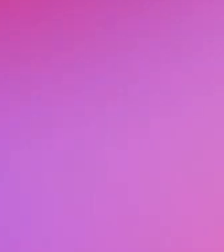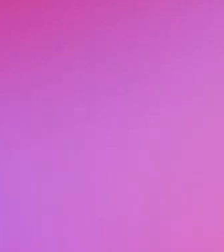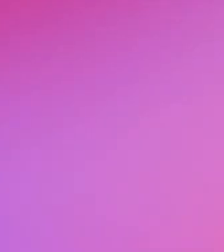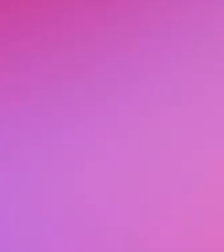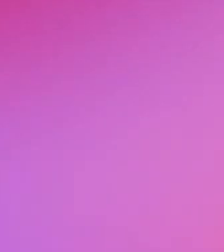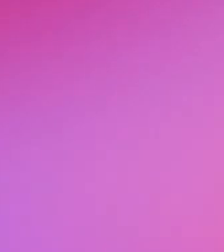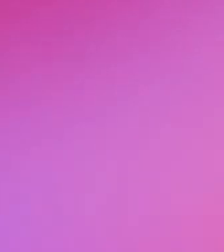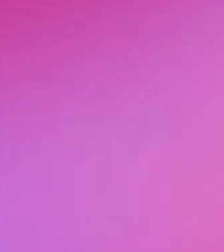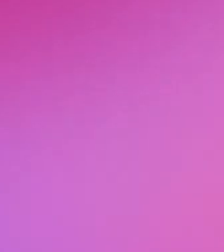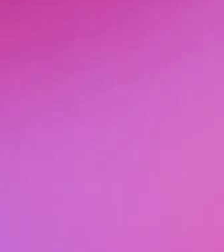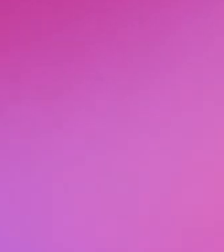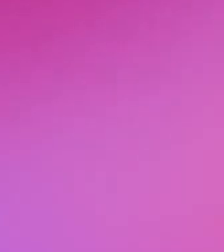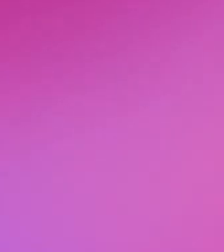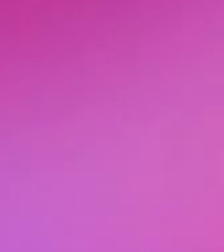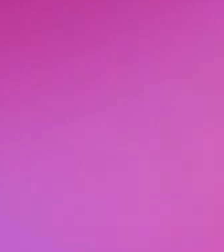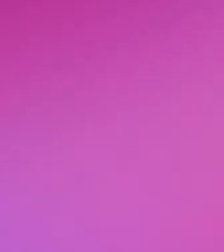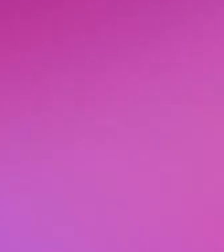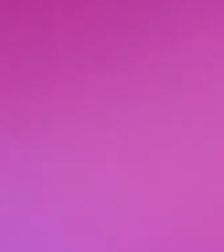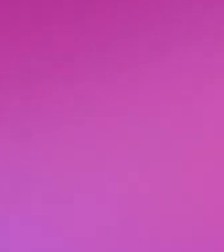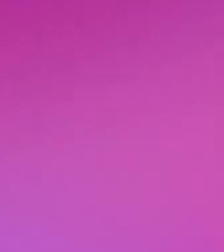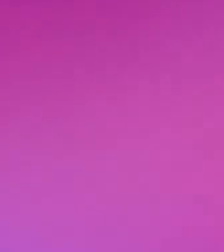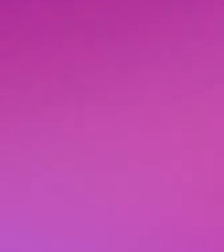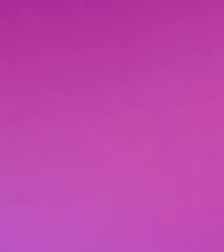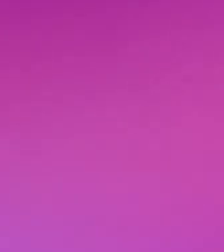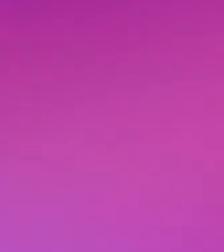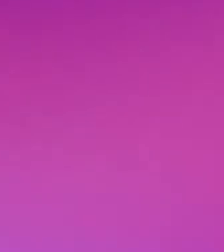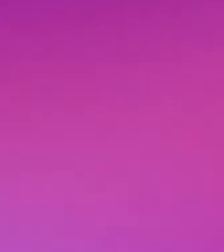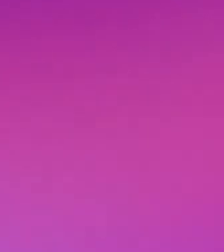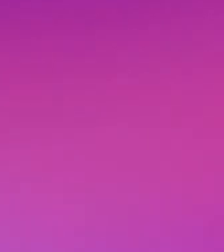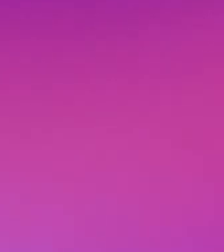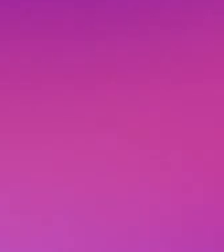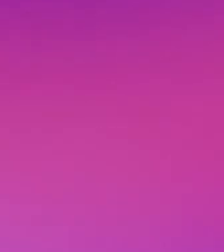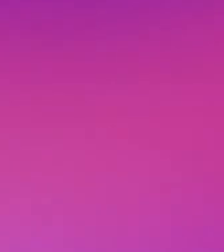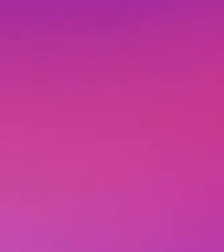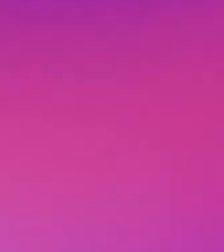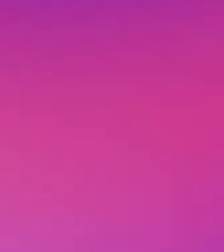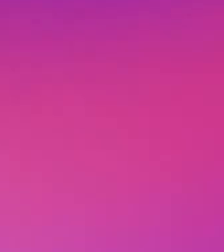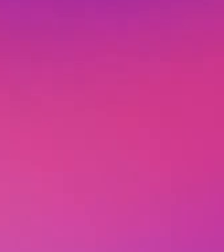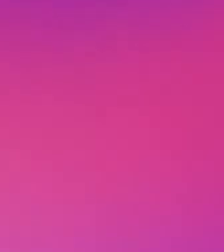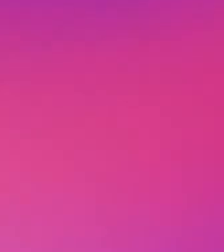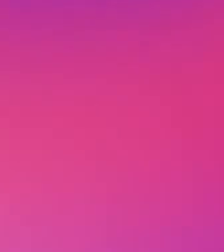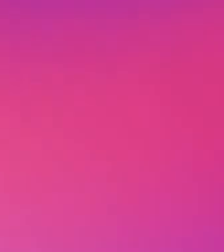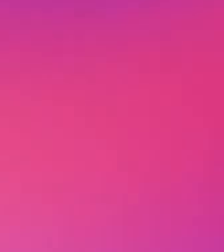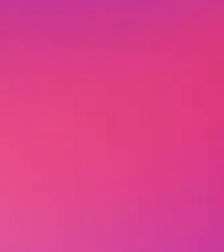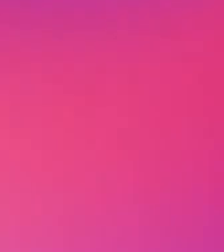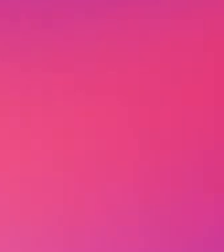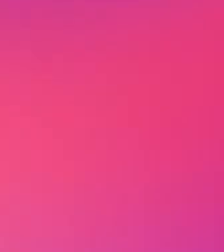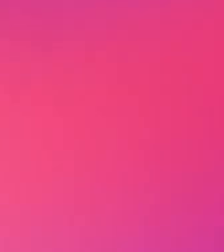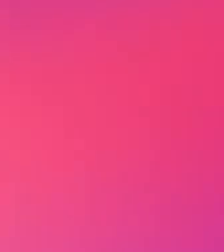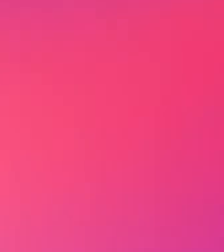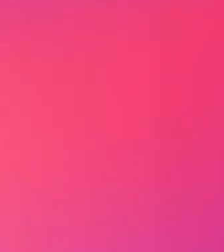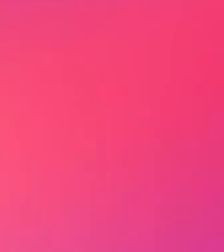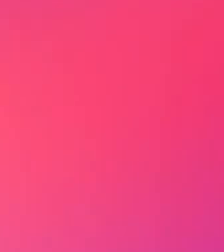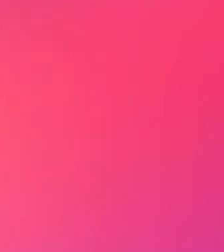libros de texto en versión digital, recuerda que los puedes encontrar en la página